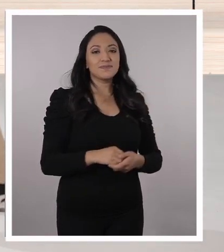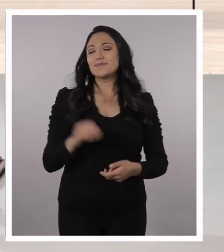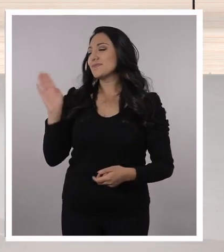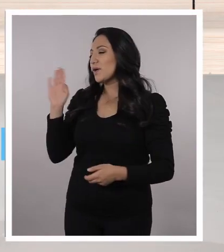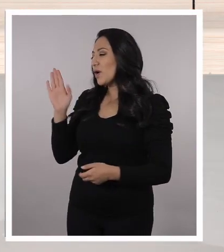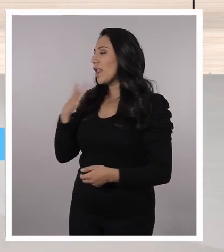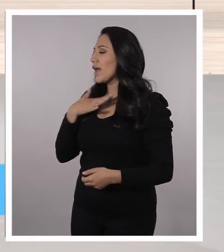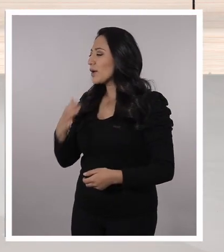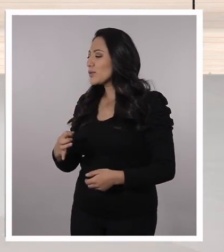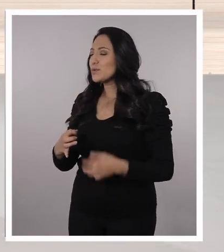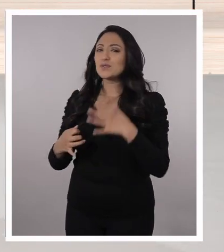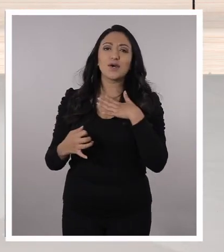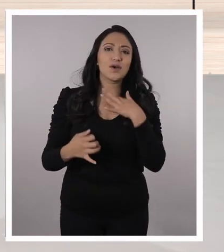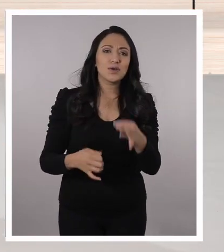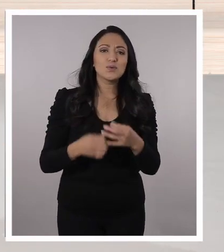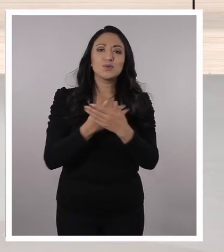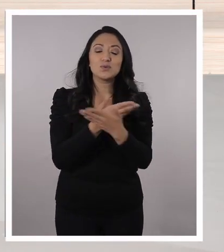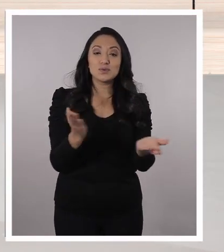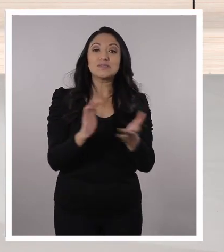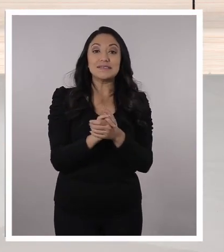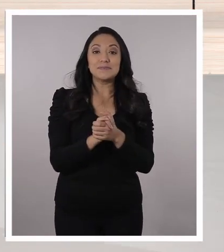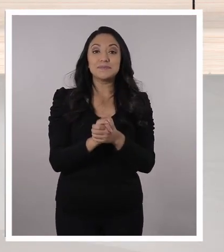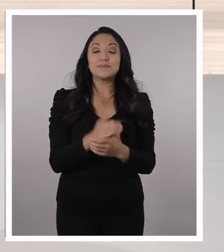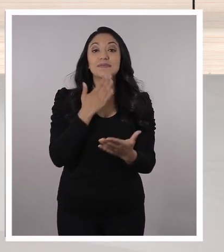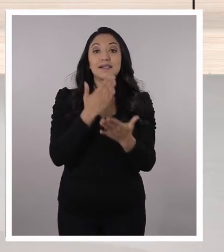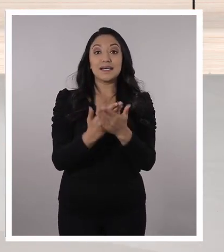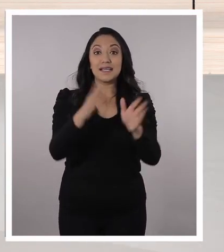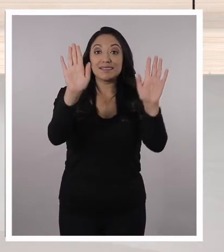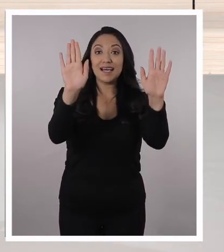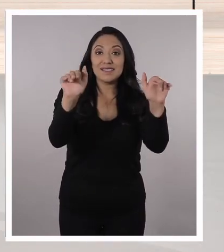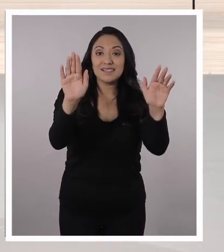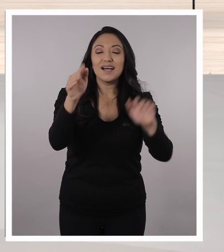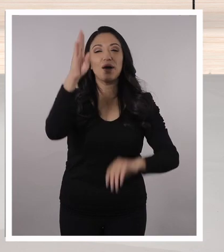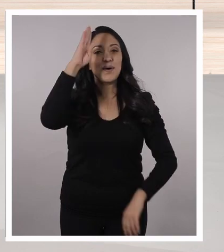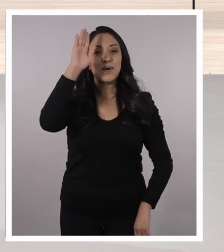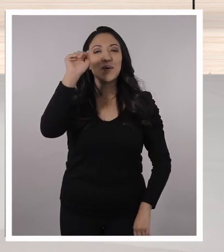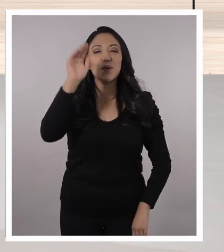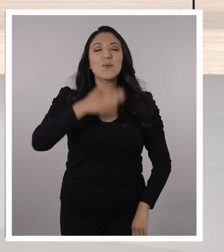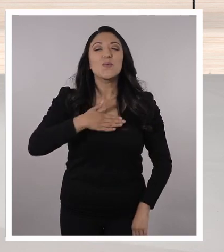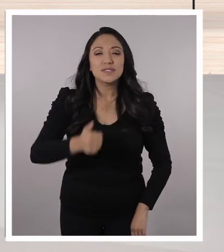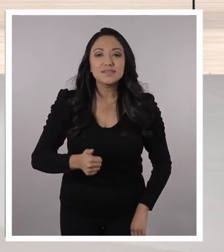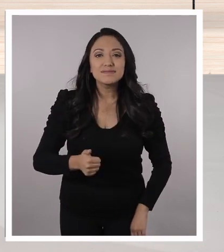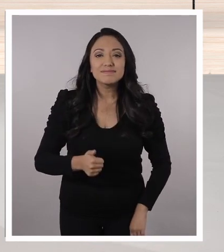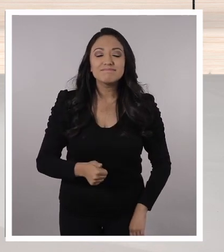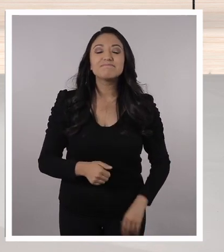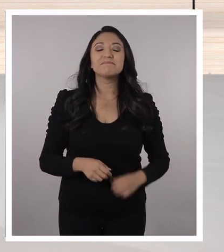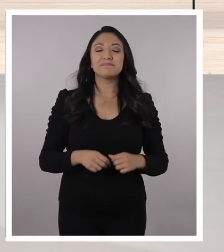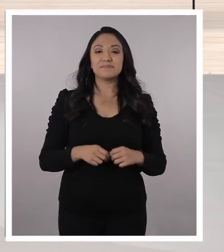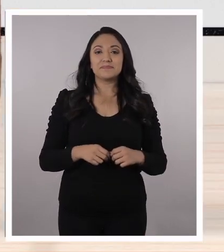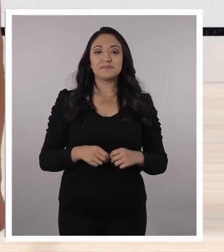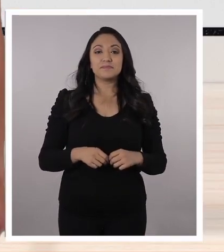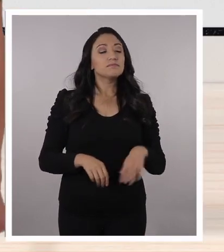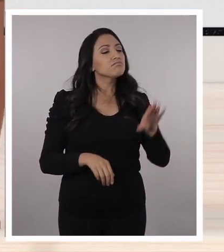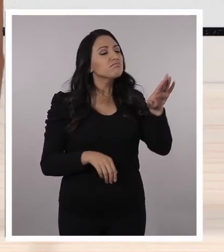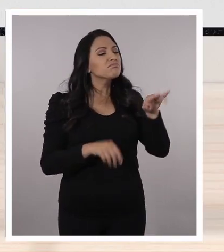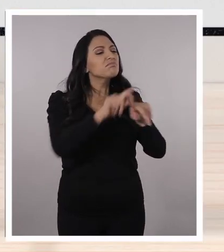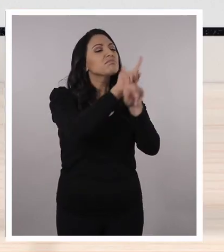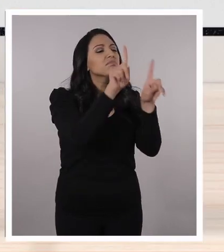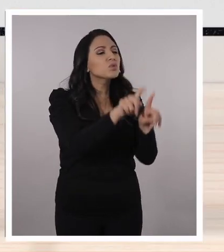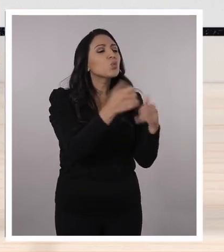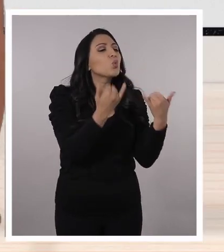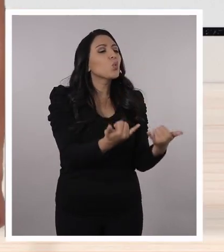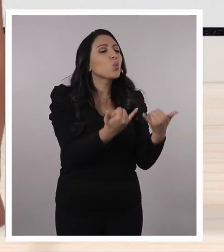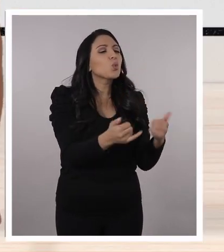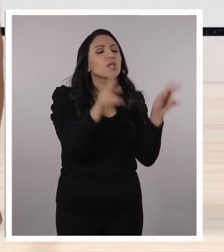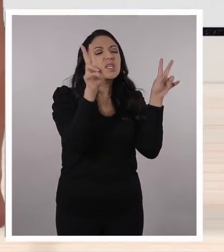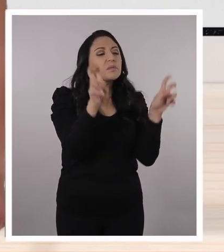Hola Nelly, qué gusto, ¿cómo estás? Hola profe, bienvenido. Muchas gracias. Hola chicos, ¿cómo están ustedes en casa? Profe, cuéntenos